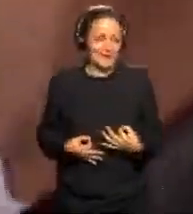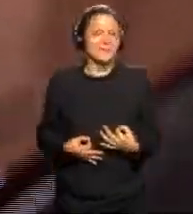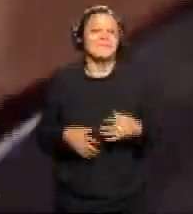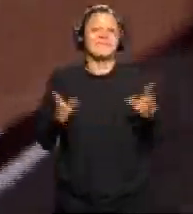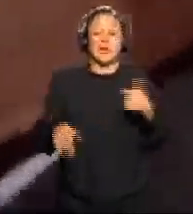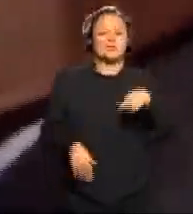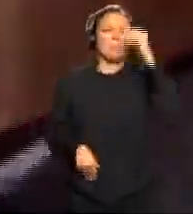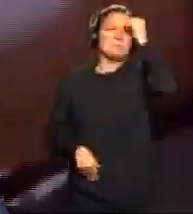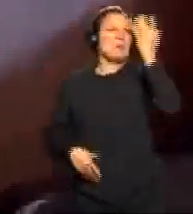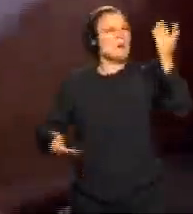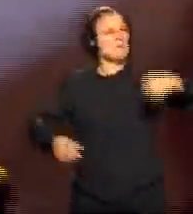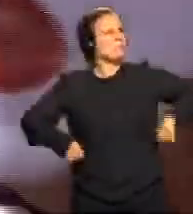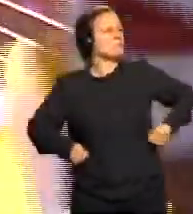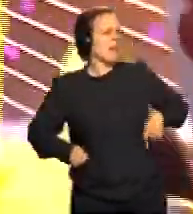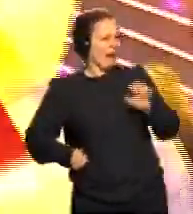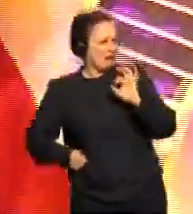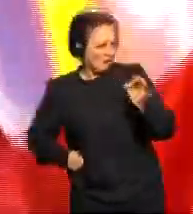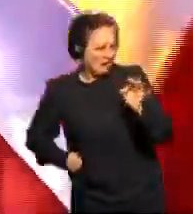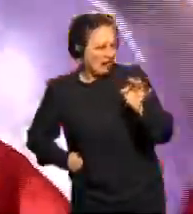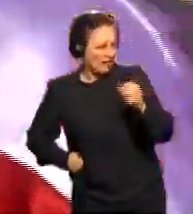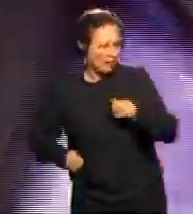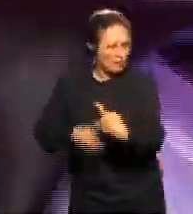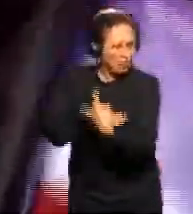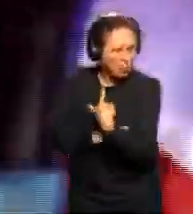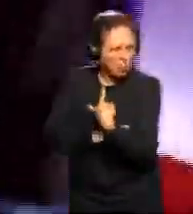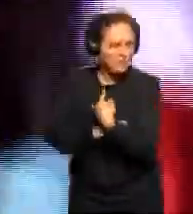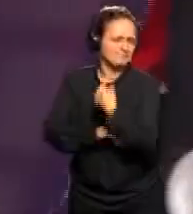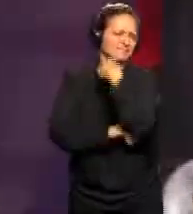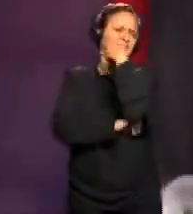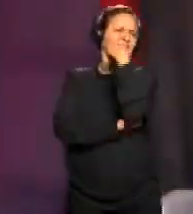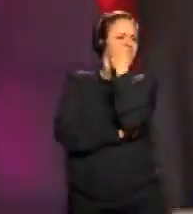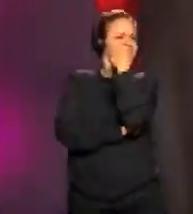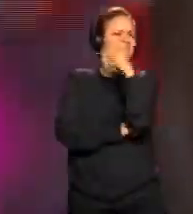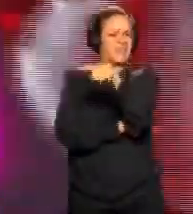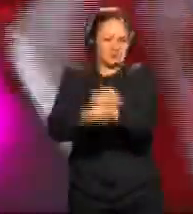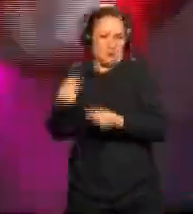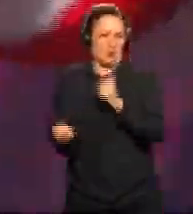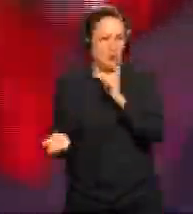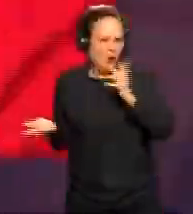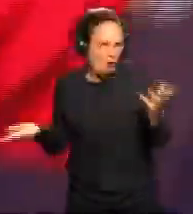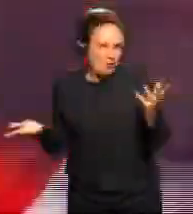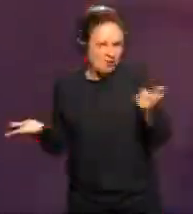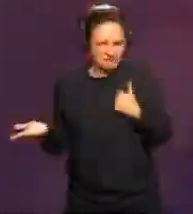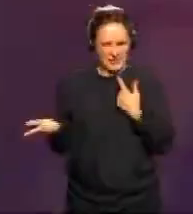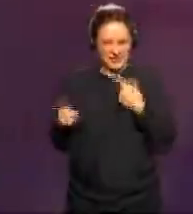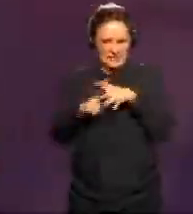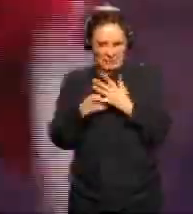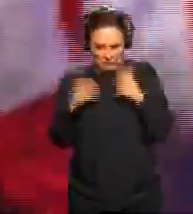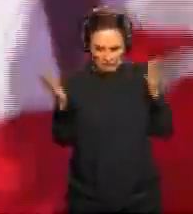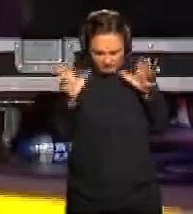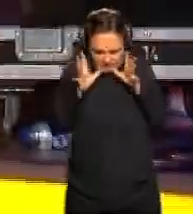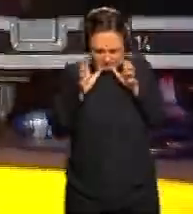Te estarás preguntando si esto es verdad o me lo estoy inventando. Que cómo va a ser eso con todo lo que está